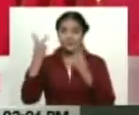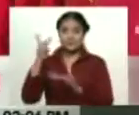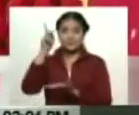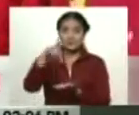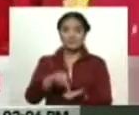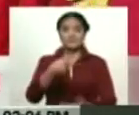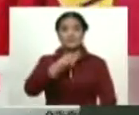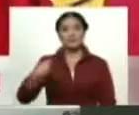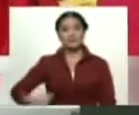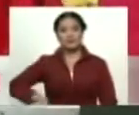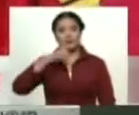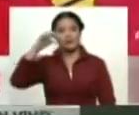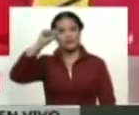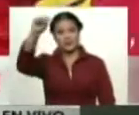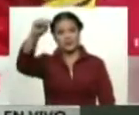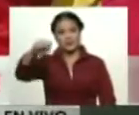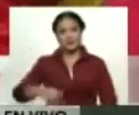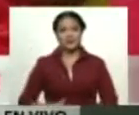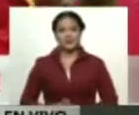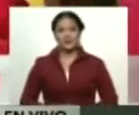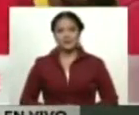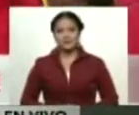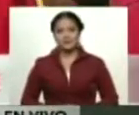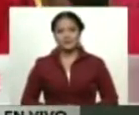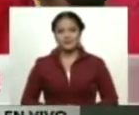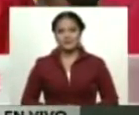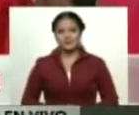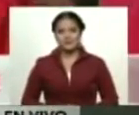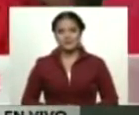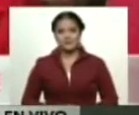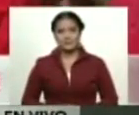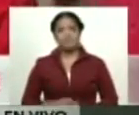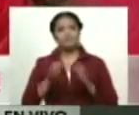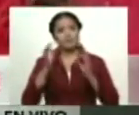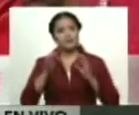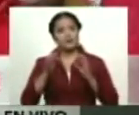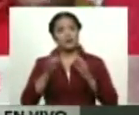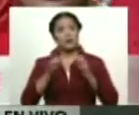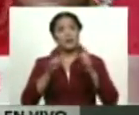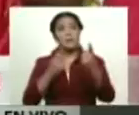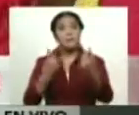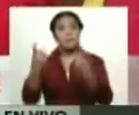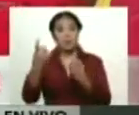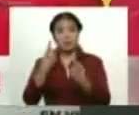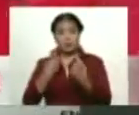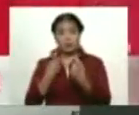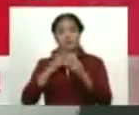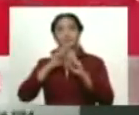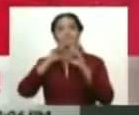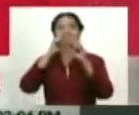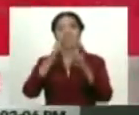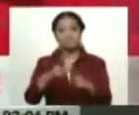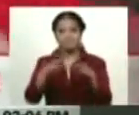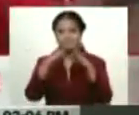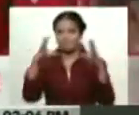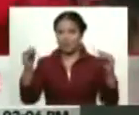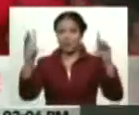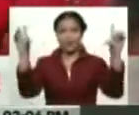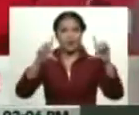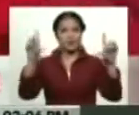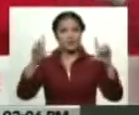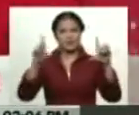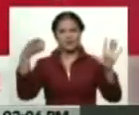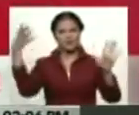del presidente Nicolás Maduro, quien sin lugar a dudas va a responder las preguntas de los medios de comunicación nacionales e internacionales